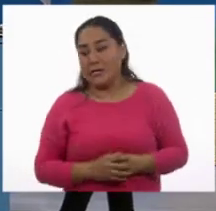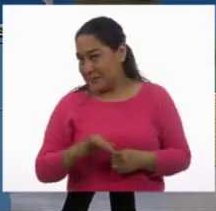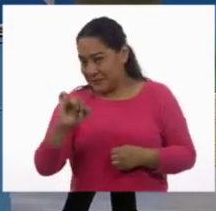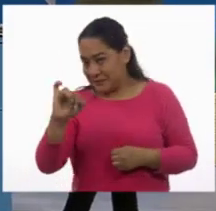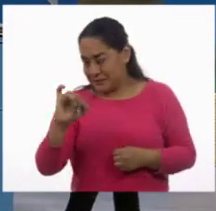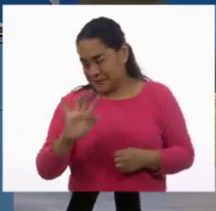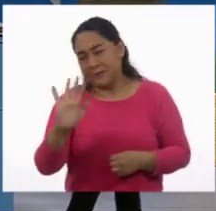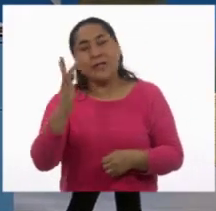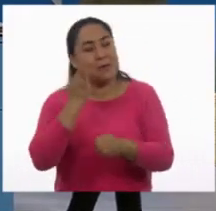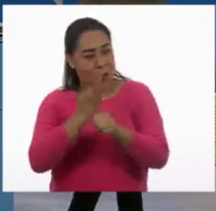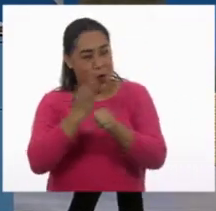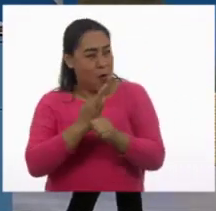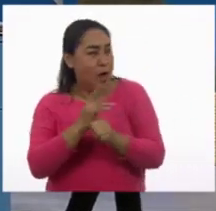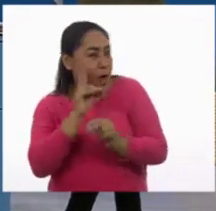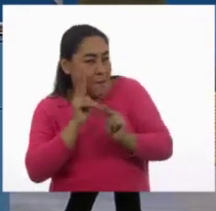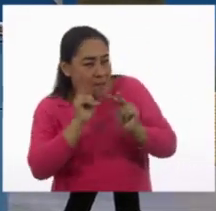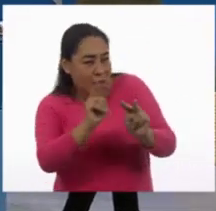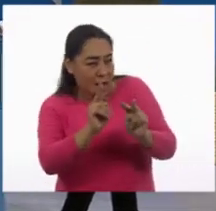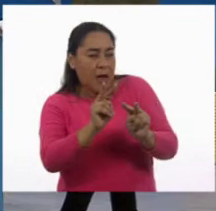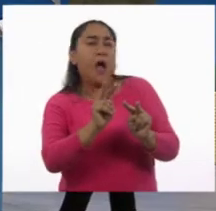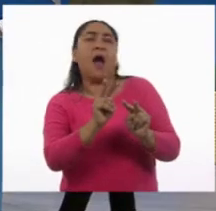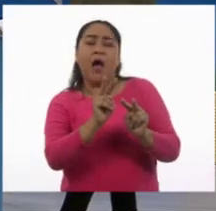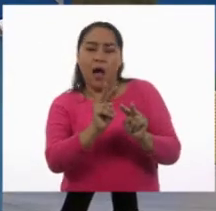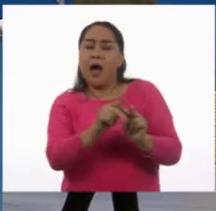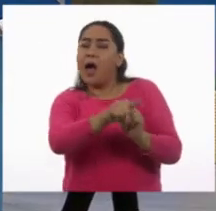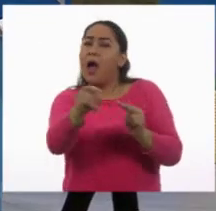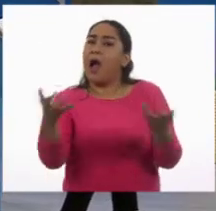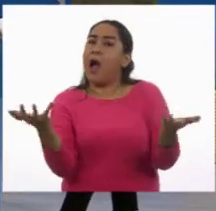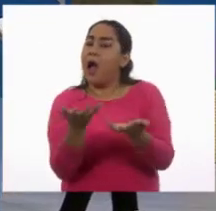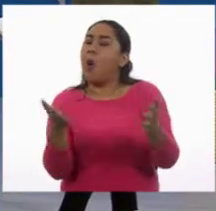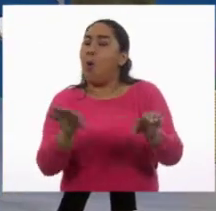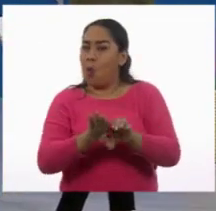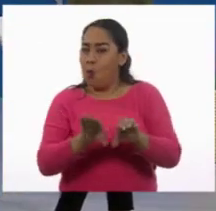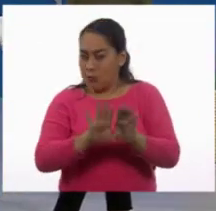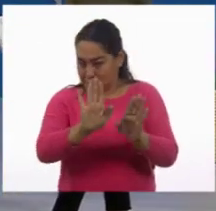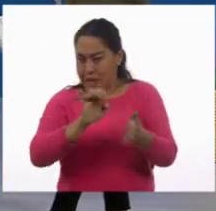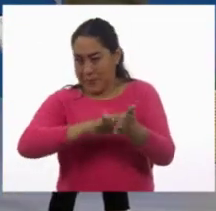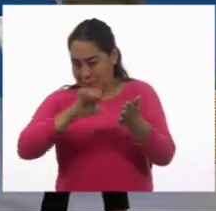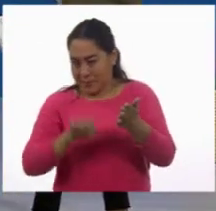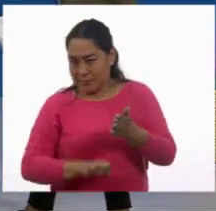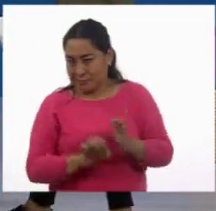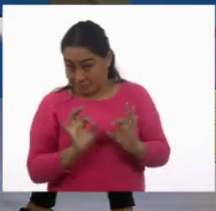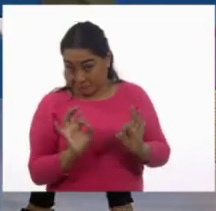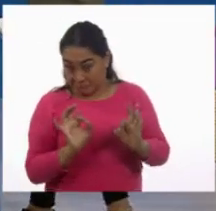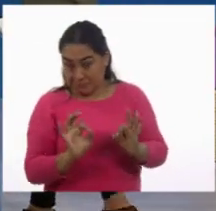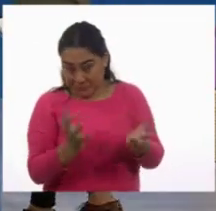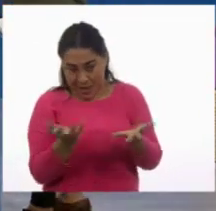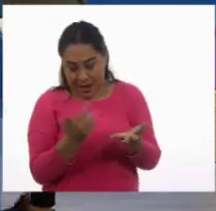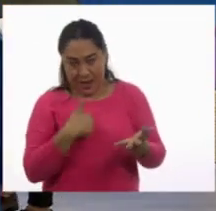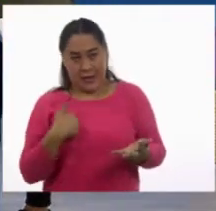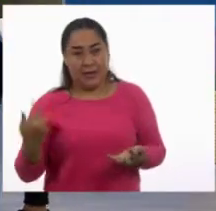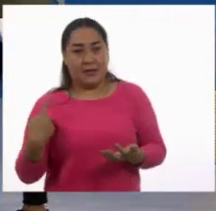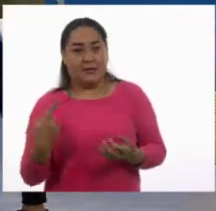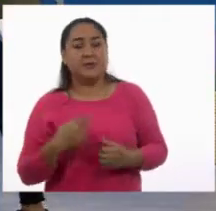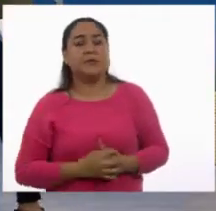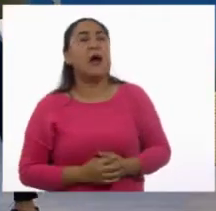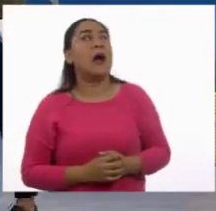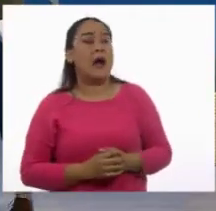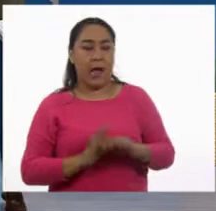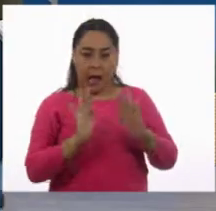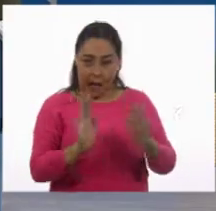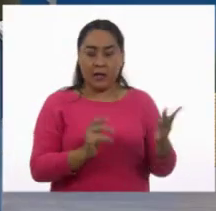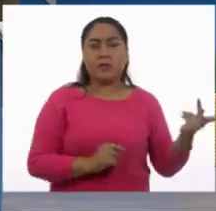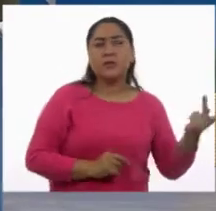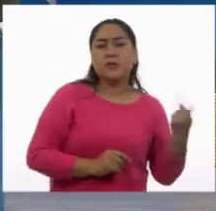los chicos vean más o menos cómo se desarrolla y después puedan llevar a cabo la actividad en casa. Perfecto. Entonces, nosotras tenemos